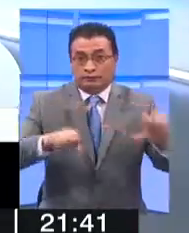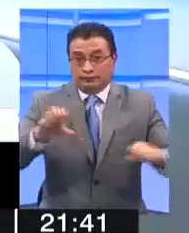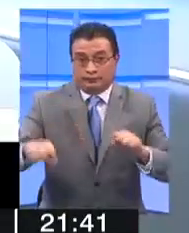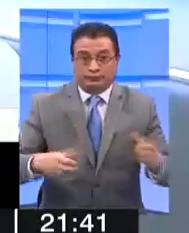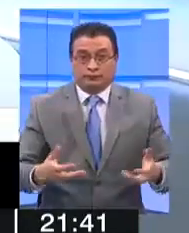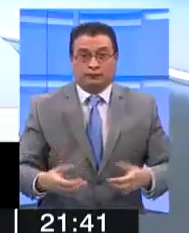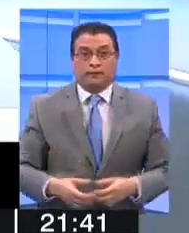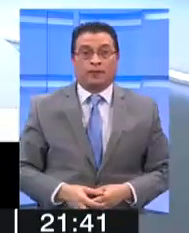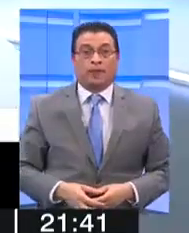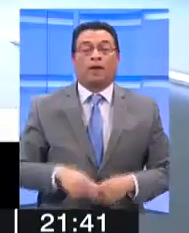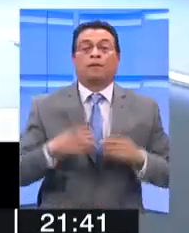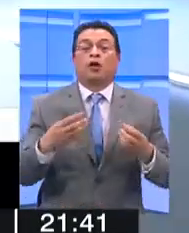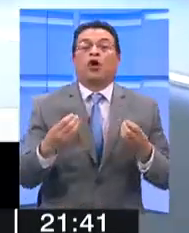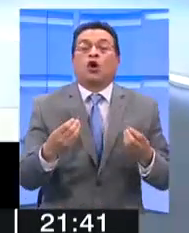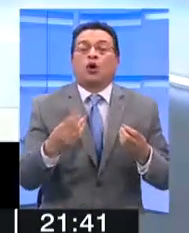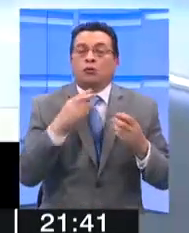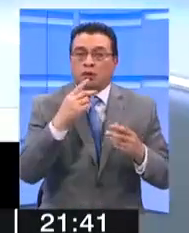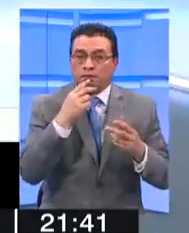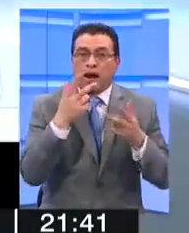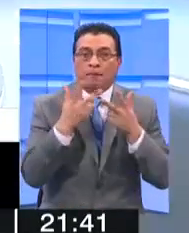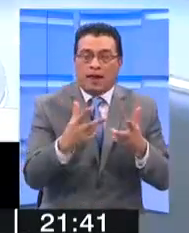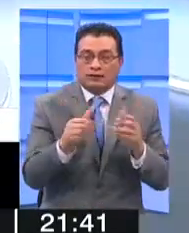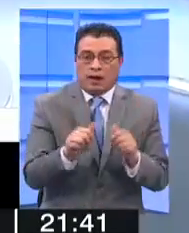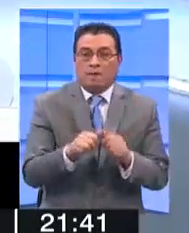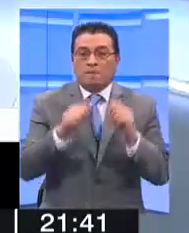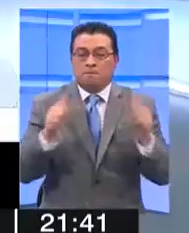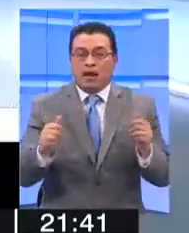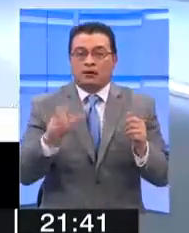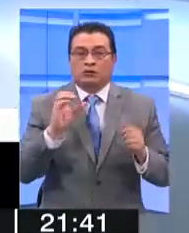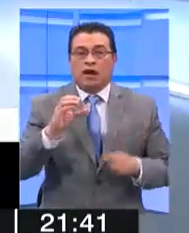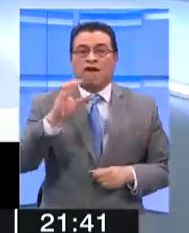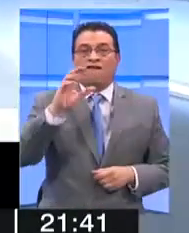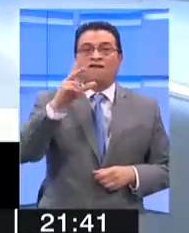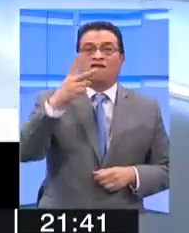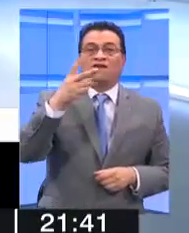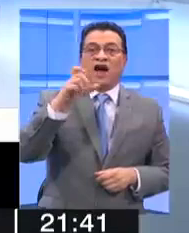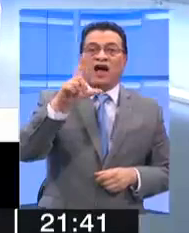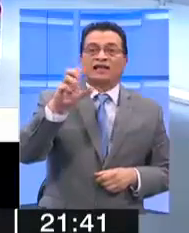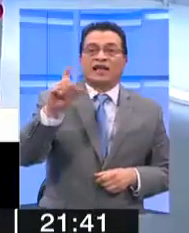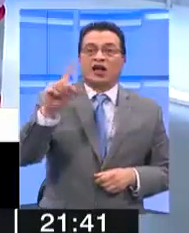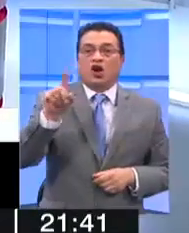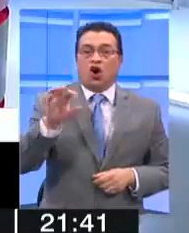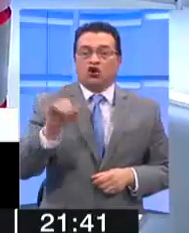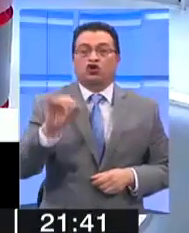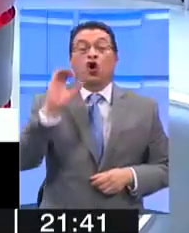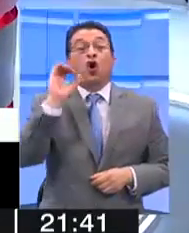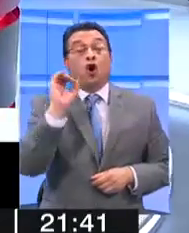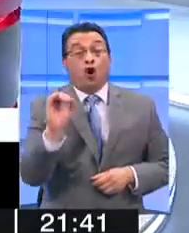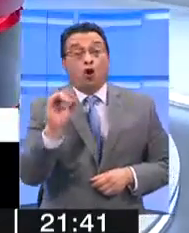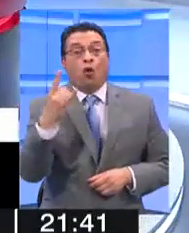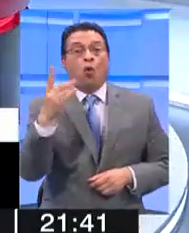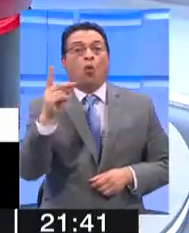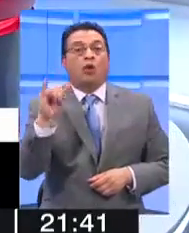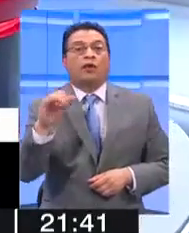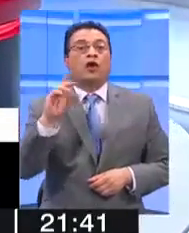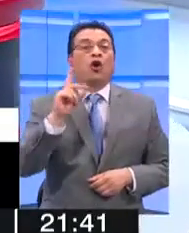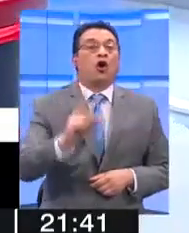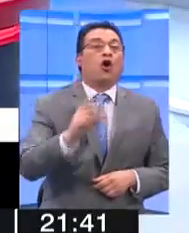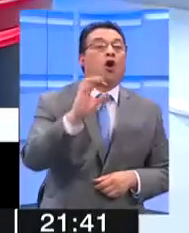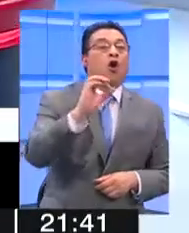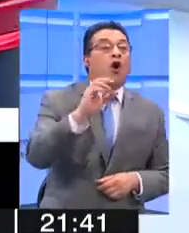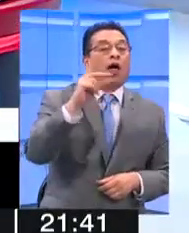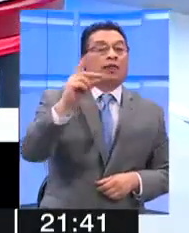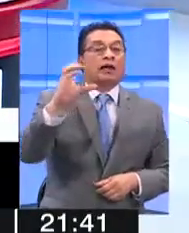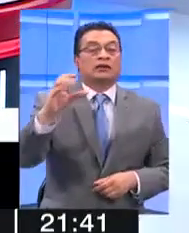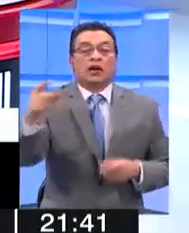pero evidentemente una candidatura como esa amenaza más o le podría quitar más votos a Camila Vallejo que, digamos, al candidato que lleve la UDI o al que lleve la Democracia Cristiana por ese sector.